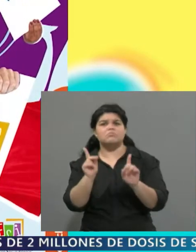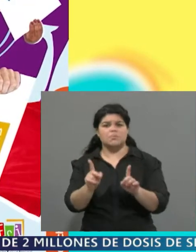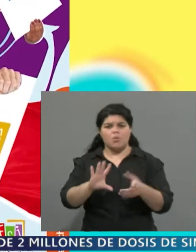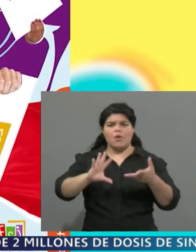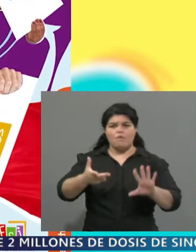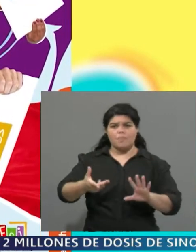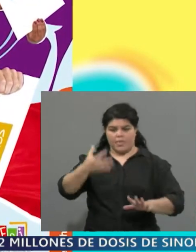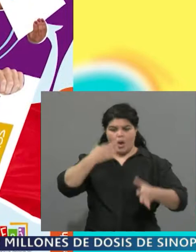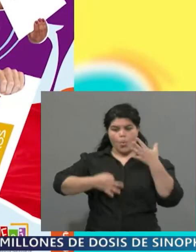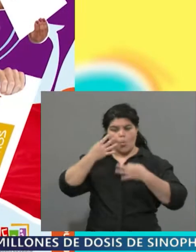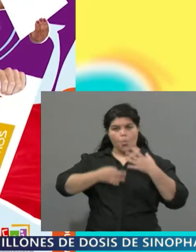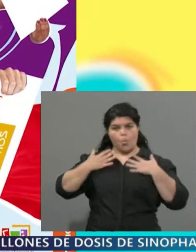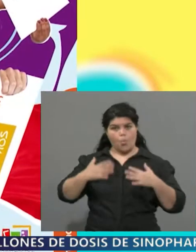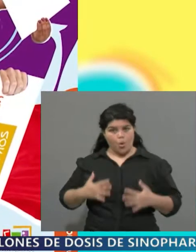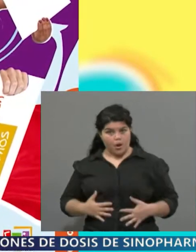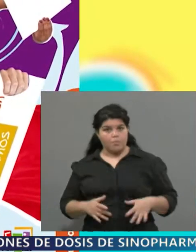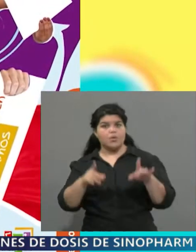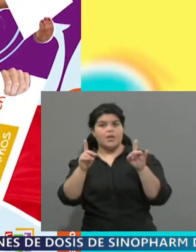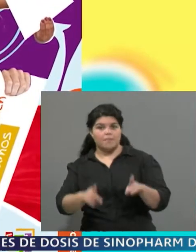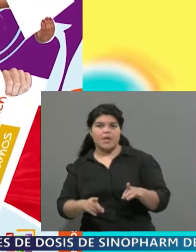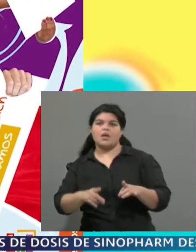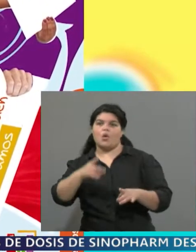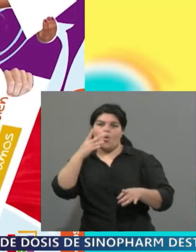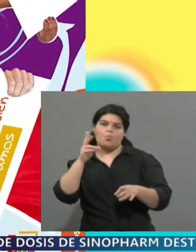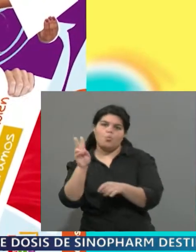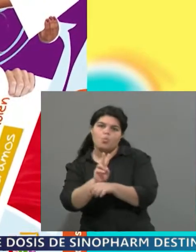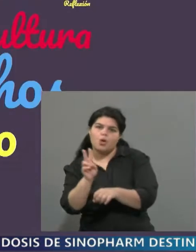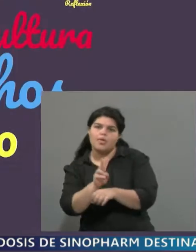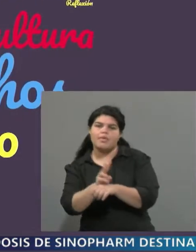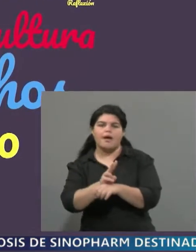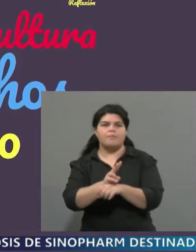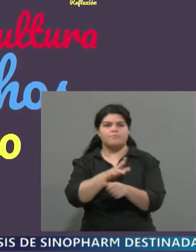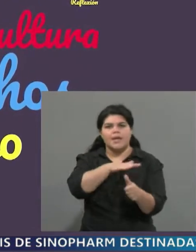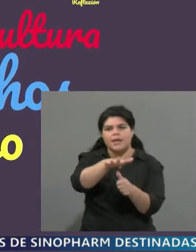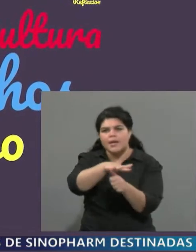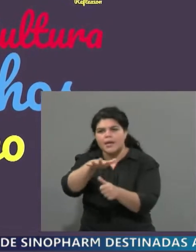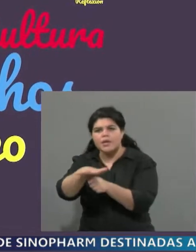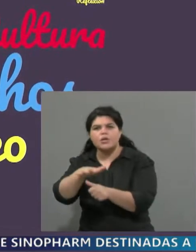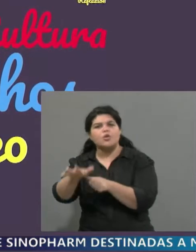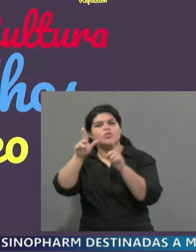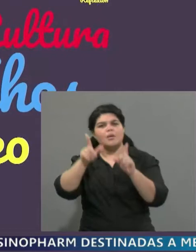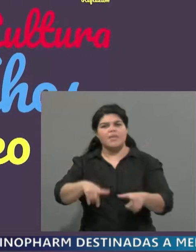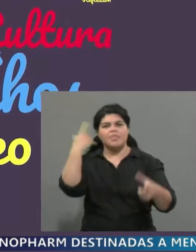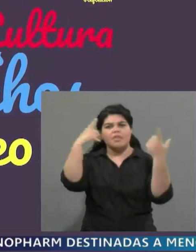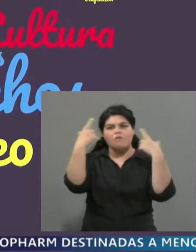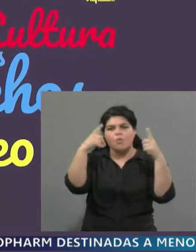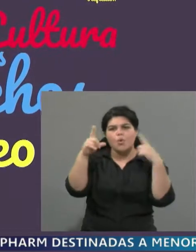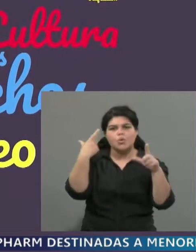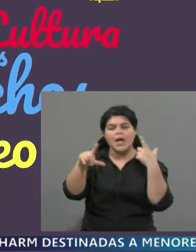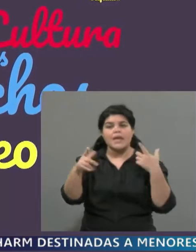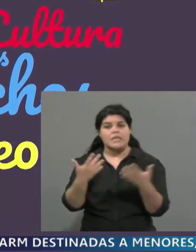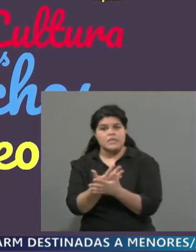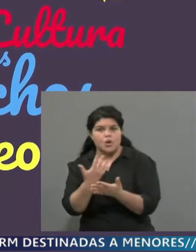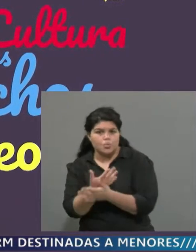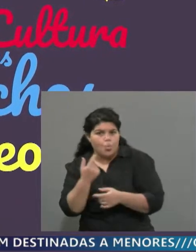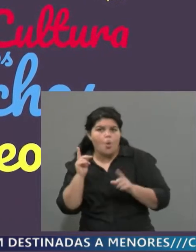salud, para garantizar la equidad de género, para respetar la diversidad, para disfrutar la sexualidad, para ejercer nuestros derechos en general y para valorar